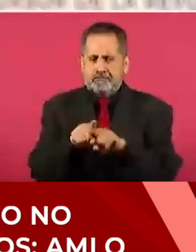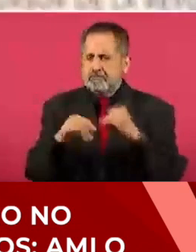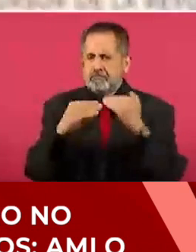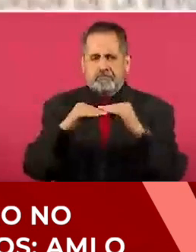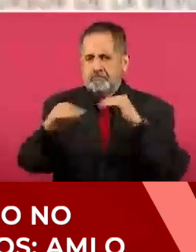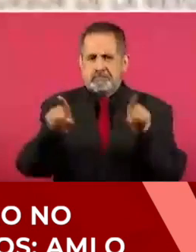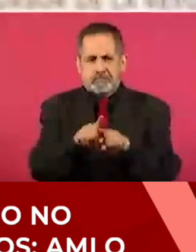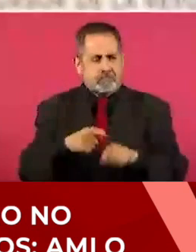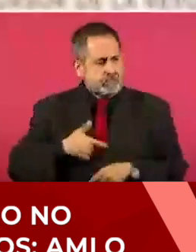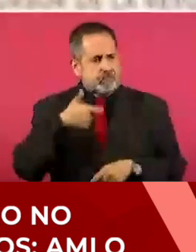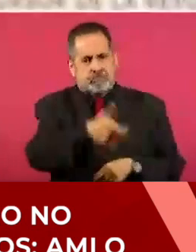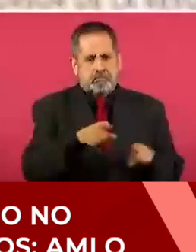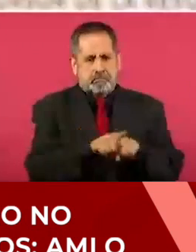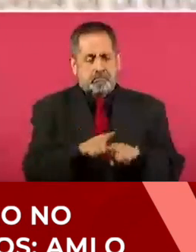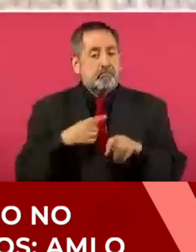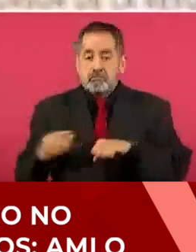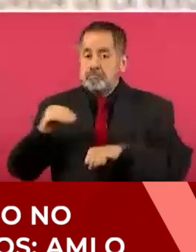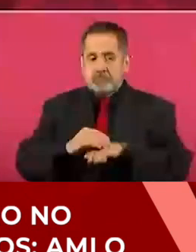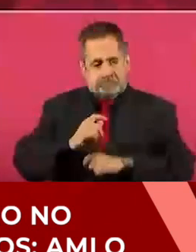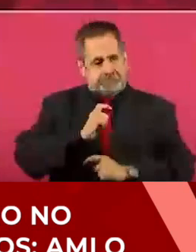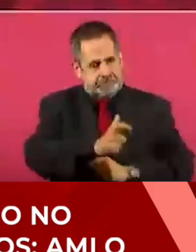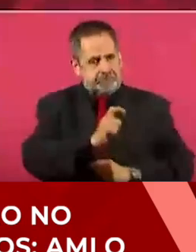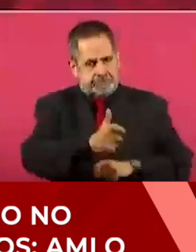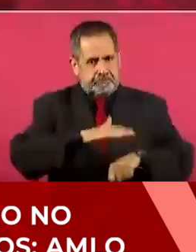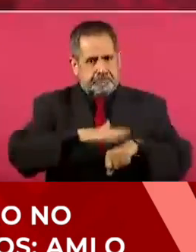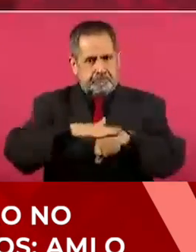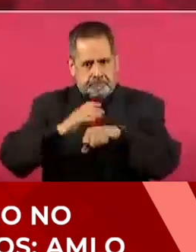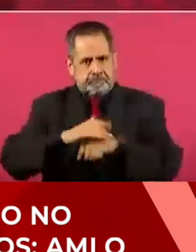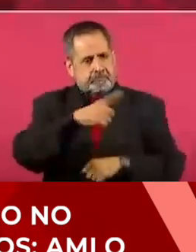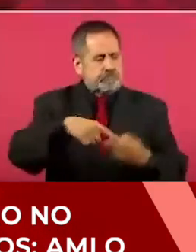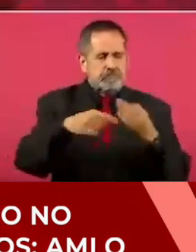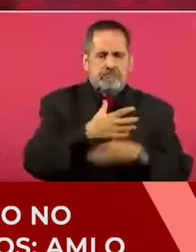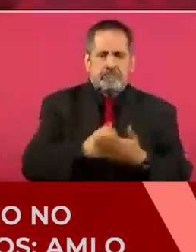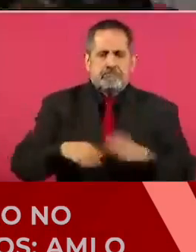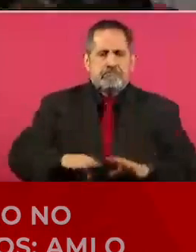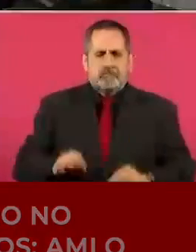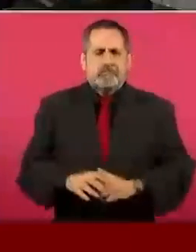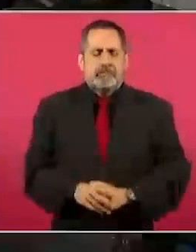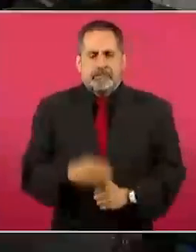garantía, que lo hemos estado incrementando para que ellos se beneficien. Gracias. Bueno, nos vemos.